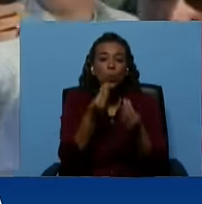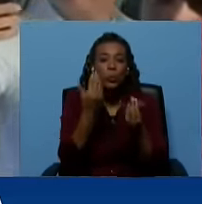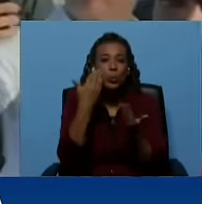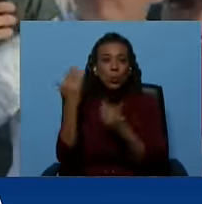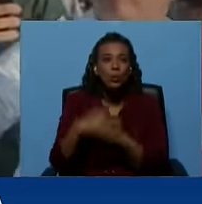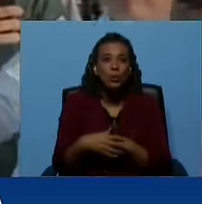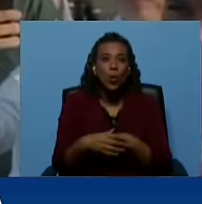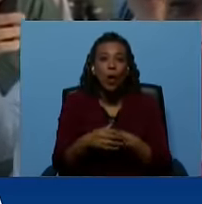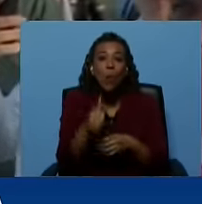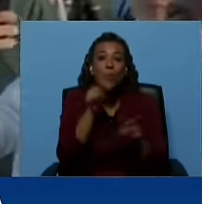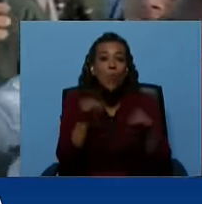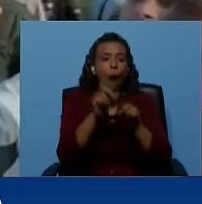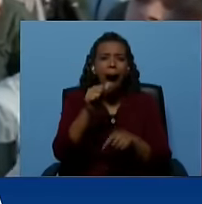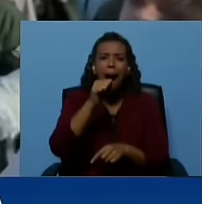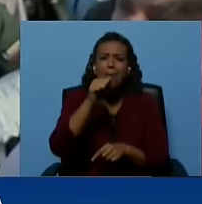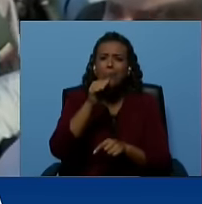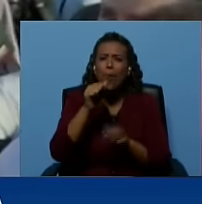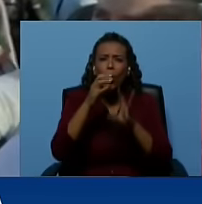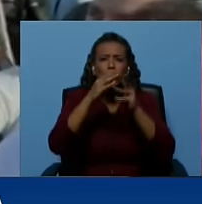y bota como agua